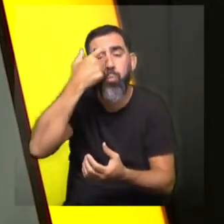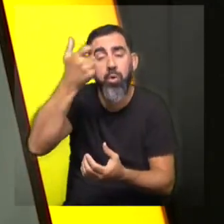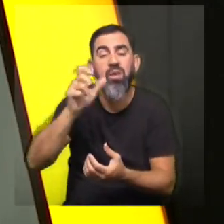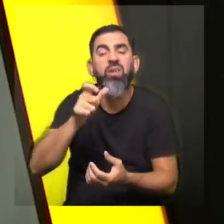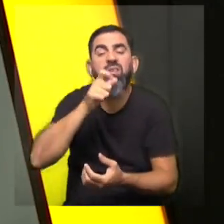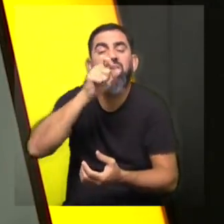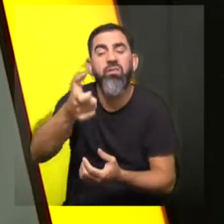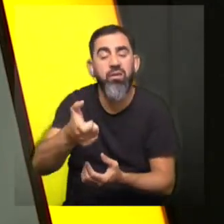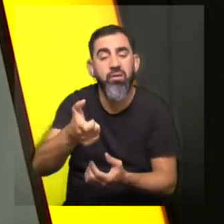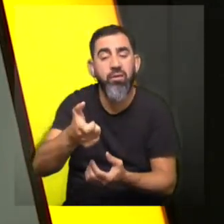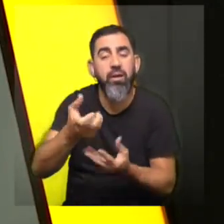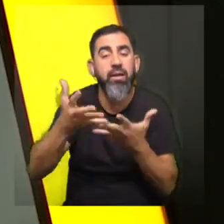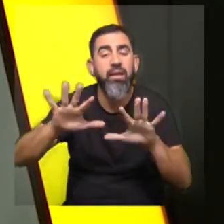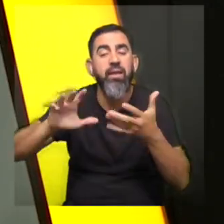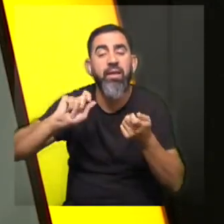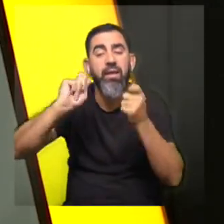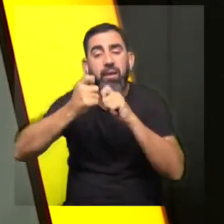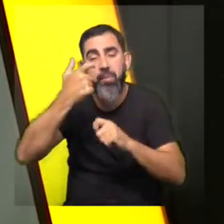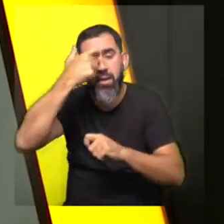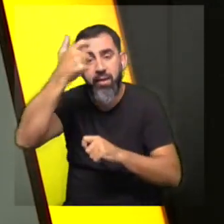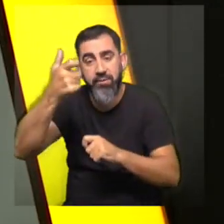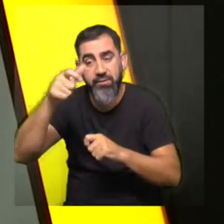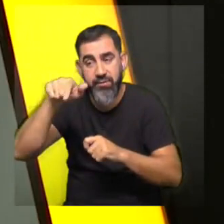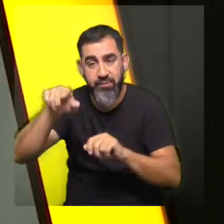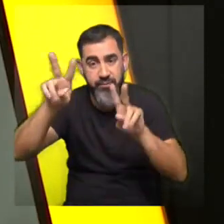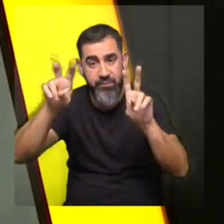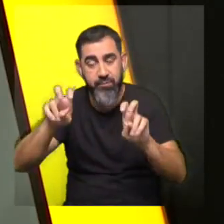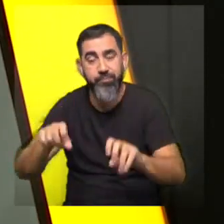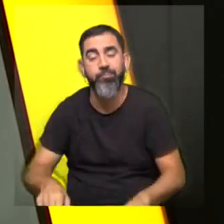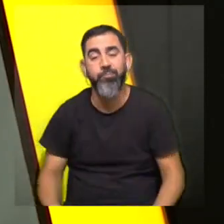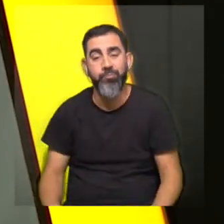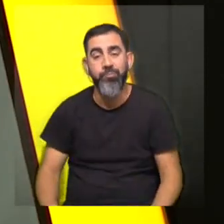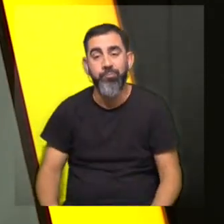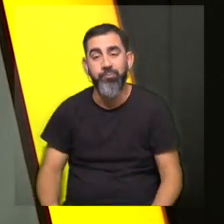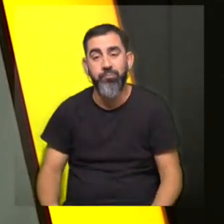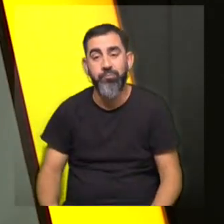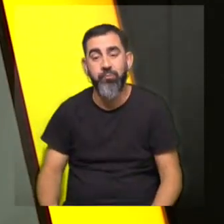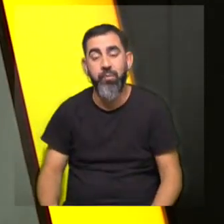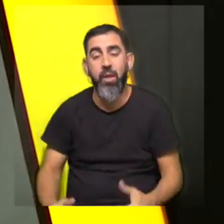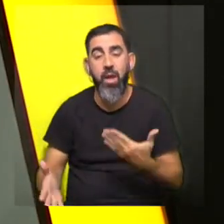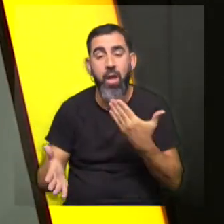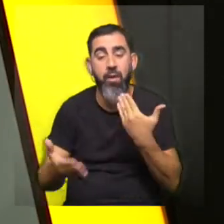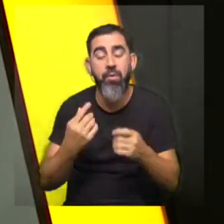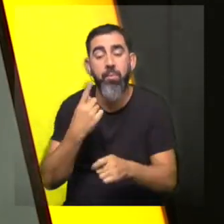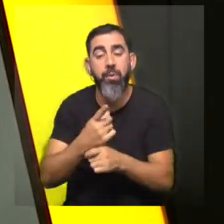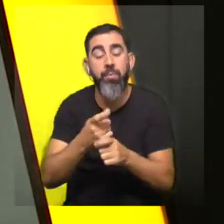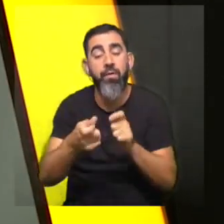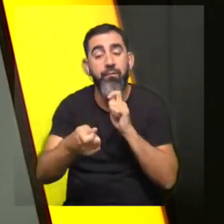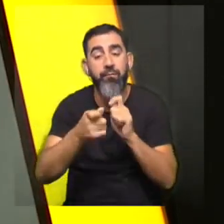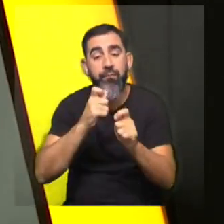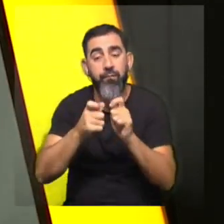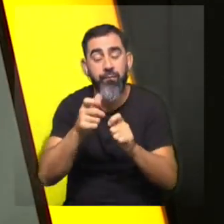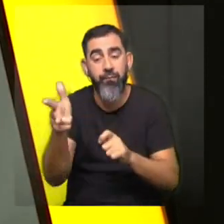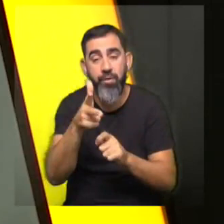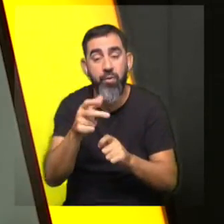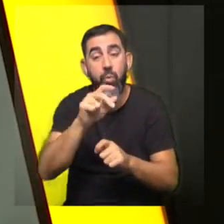representa? ¿Qué cambió en la ciencia gracias a este hito? Bueno, de eso vamos a hablar en el primer tape y entrevistamos a 4